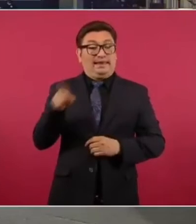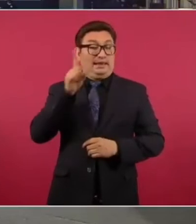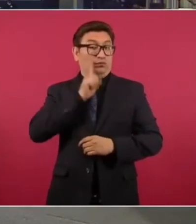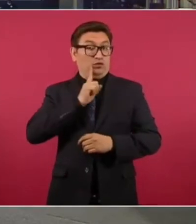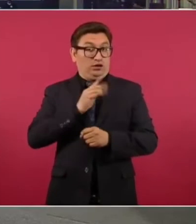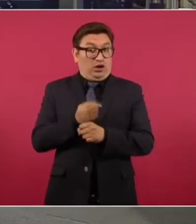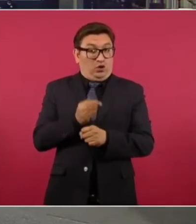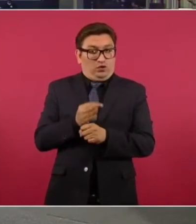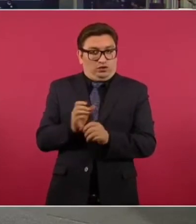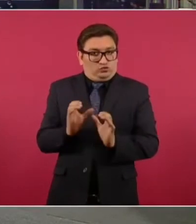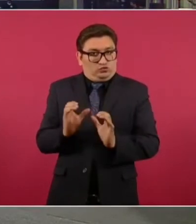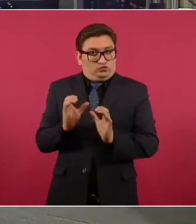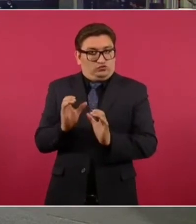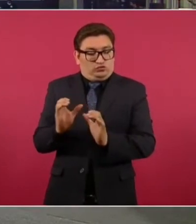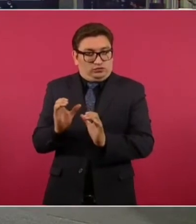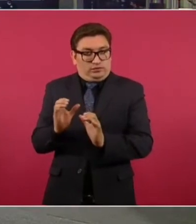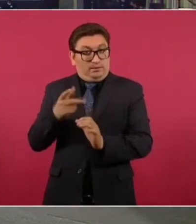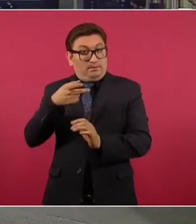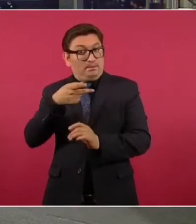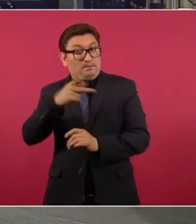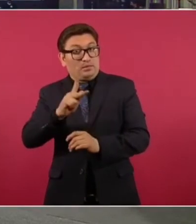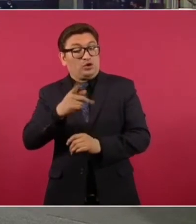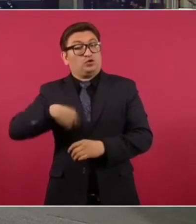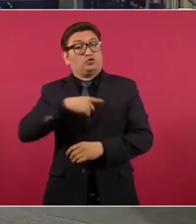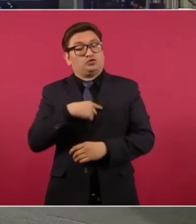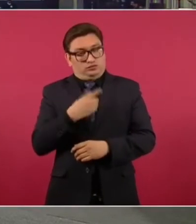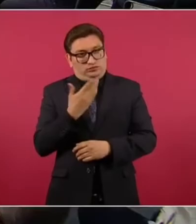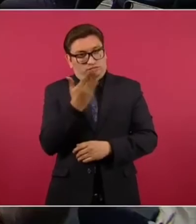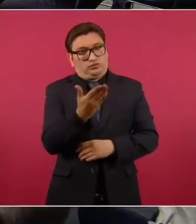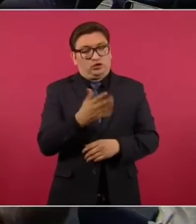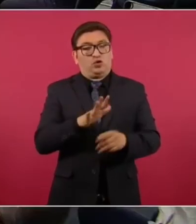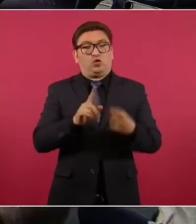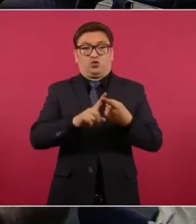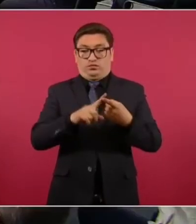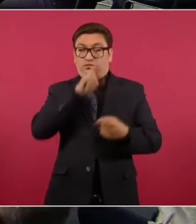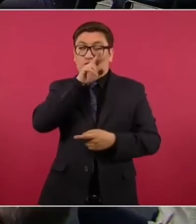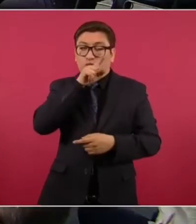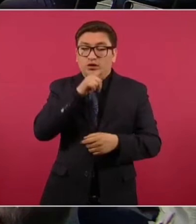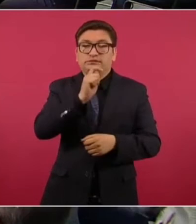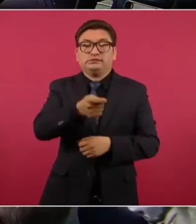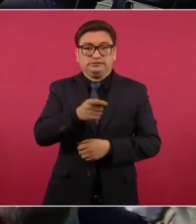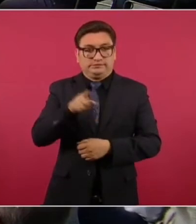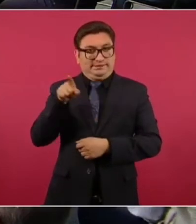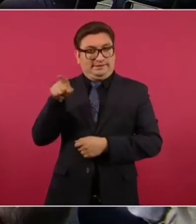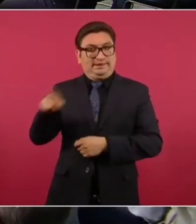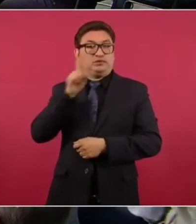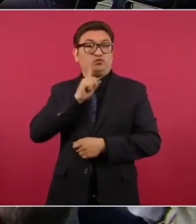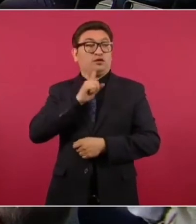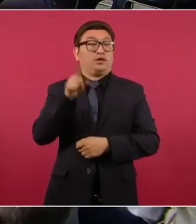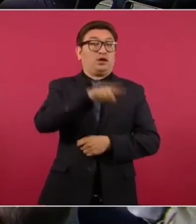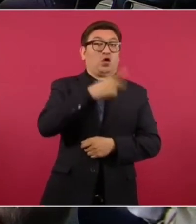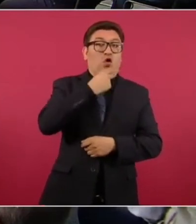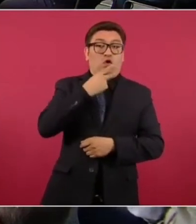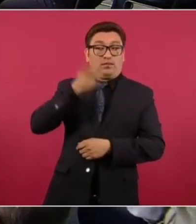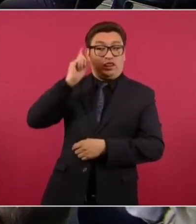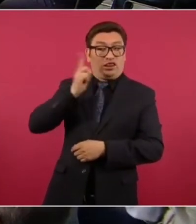encuentra resguardada, pero estamos solicitando, bueno, primero nos preocupa una cosa, a ella el sujeto la